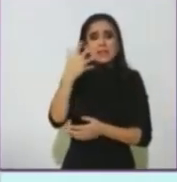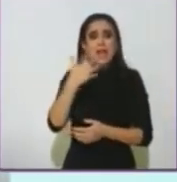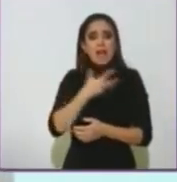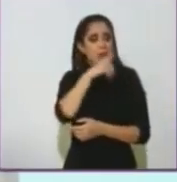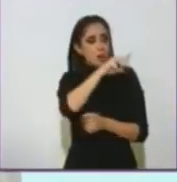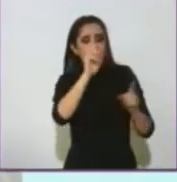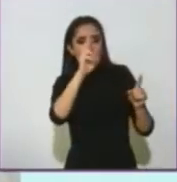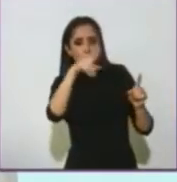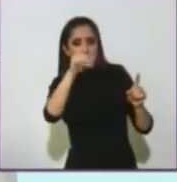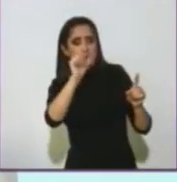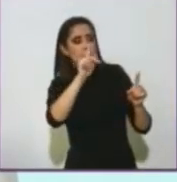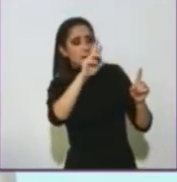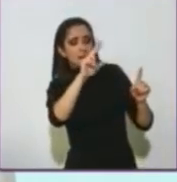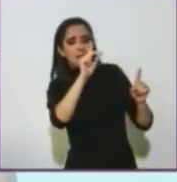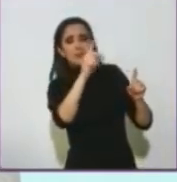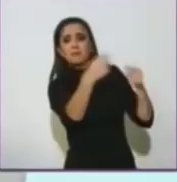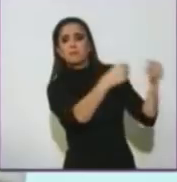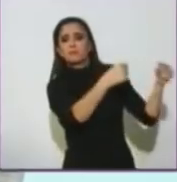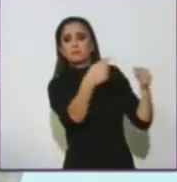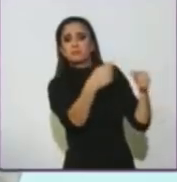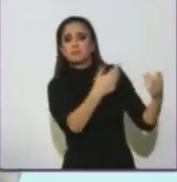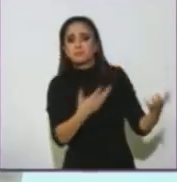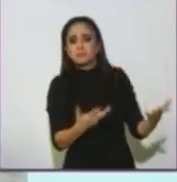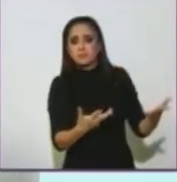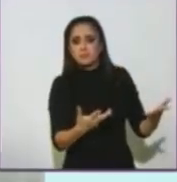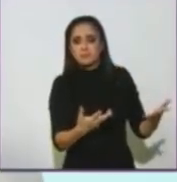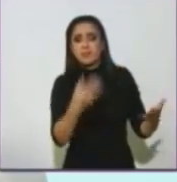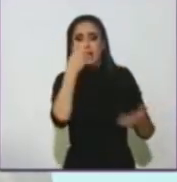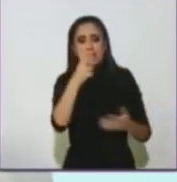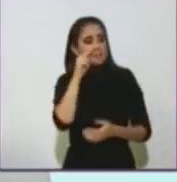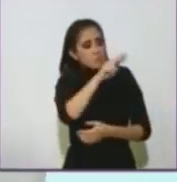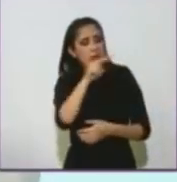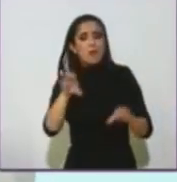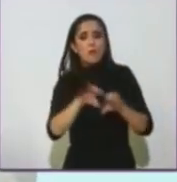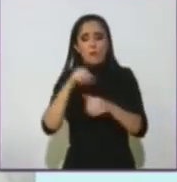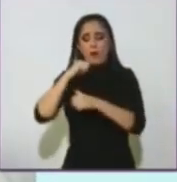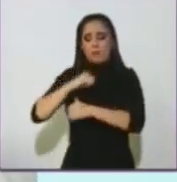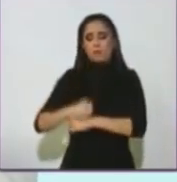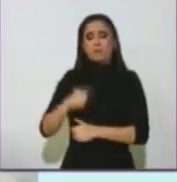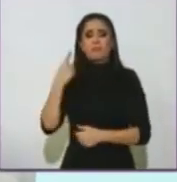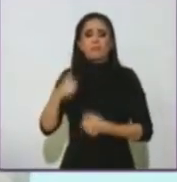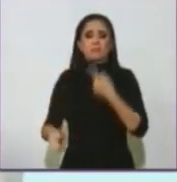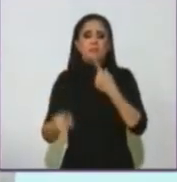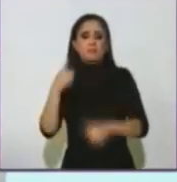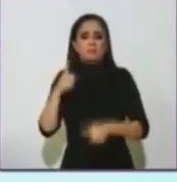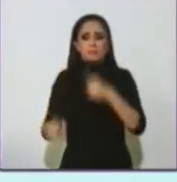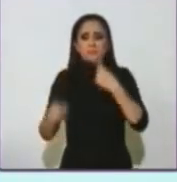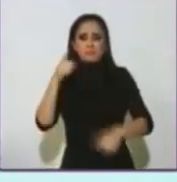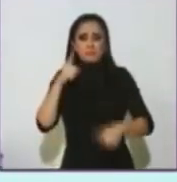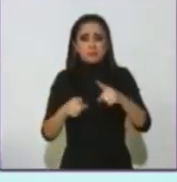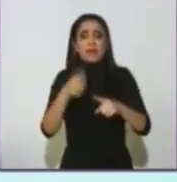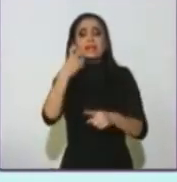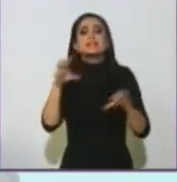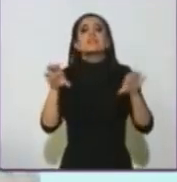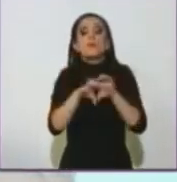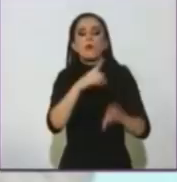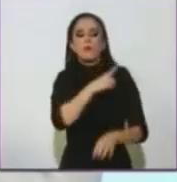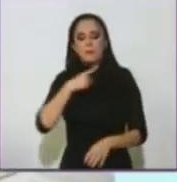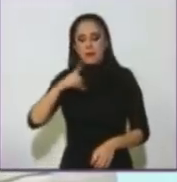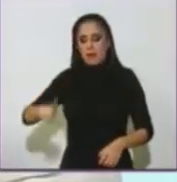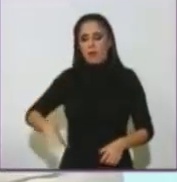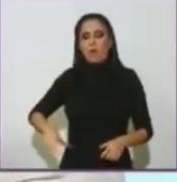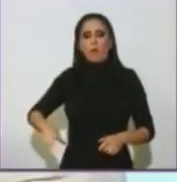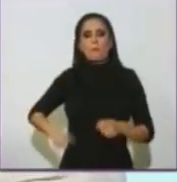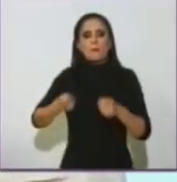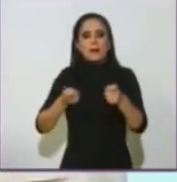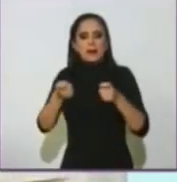propia obra ante las tentaciones represivas y autoritarias la respuesta está en la gobernanza es decir el acuerdo